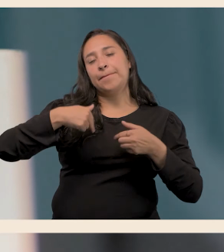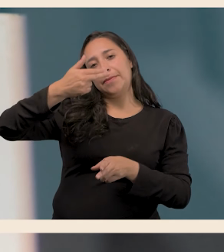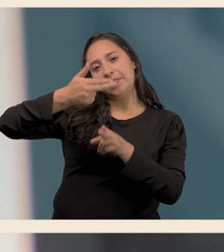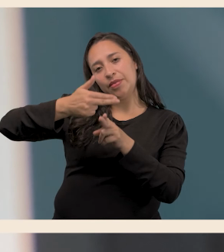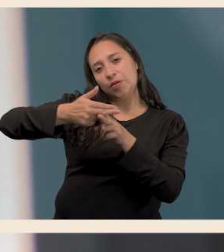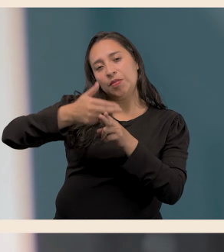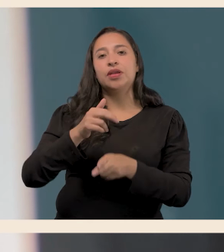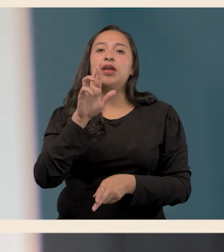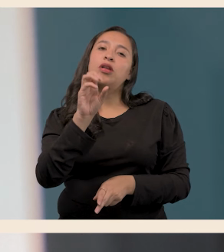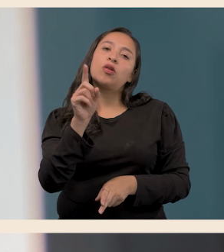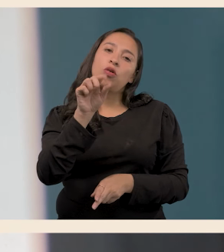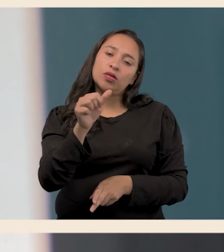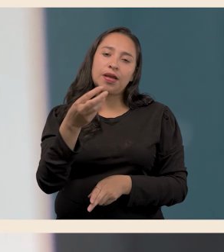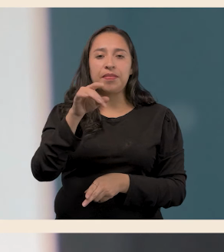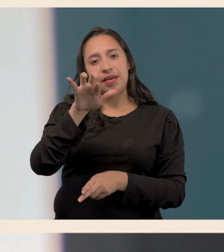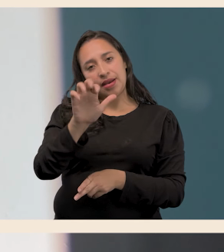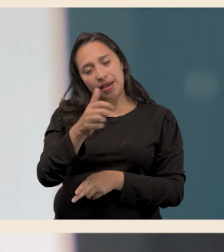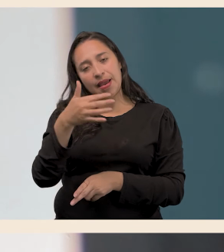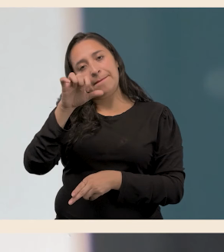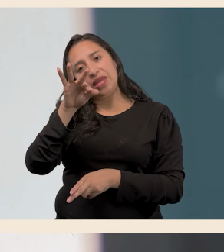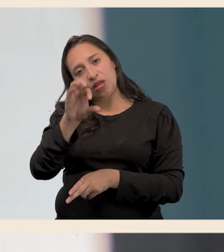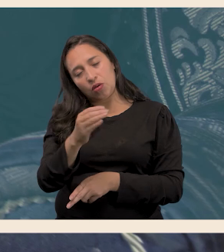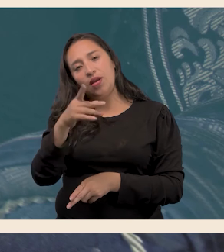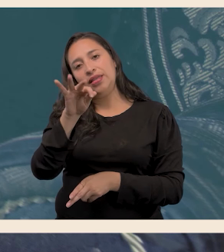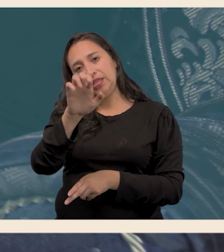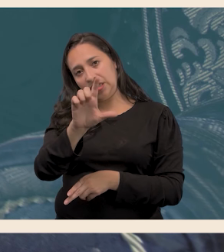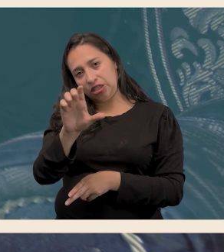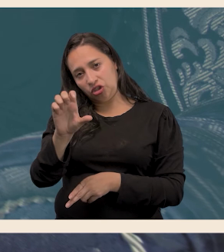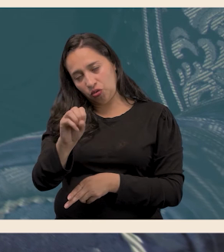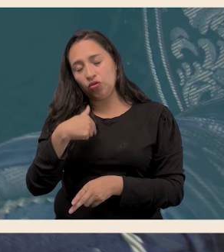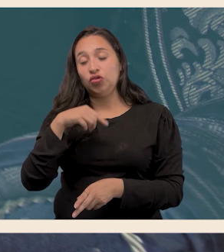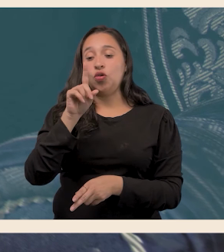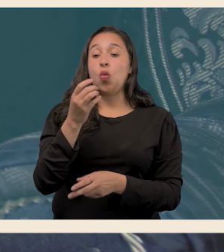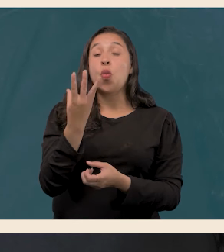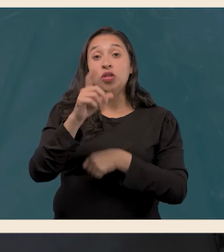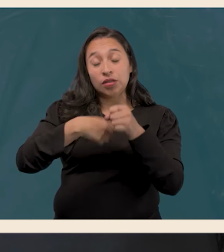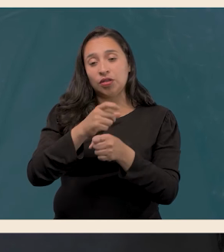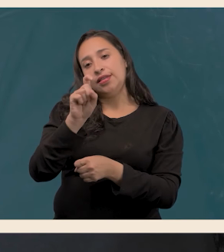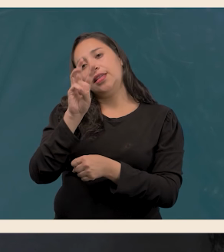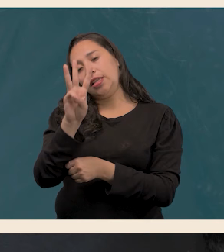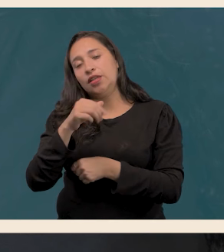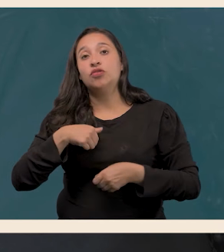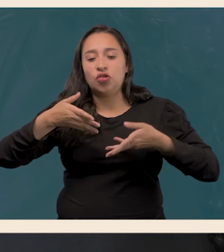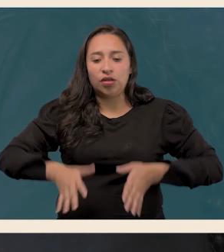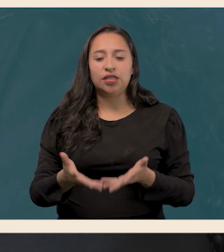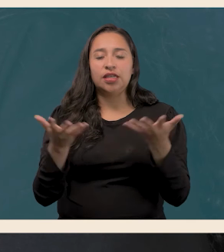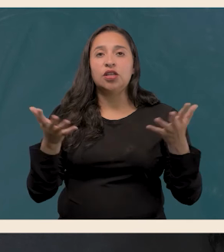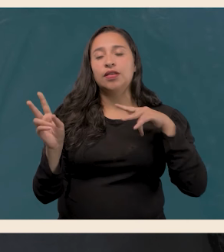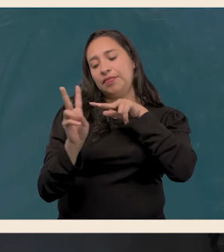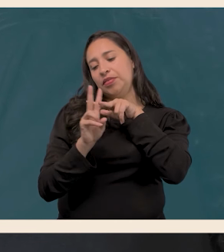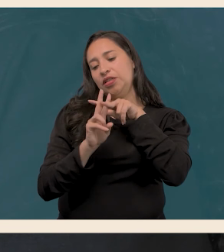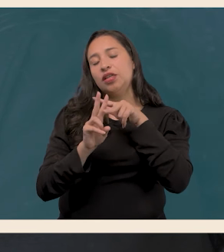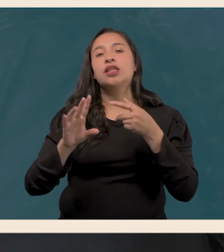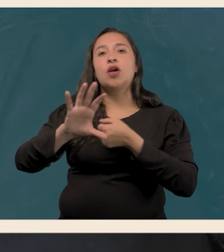Mi nombre es Rosa María Pinto Castillo, tengo 63 años. Yo soy nacida en